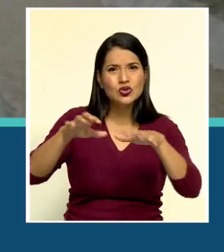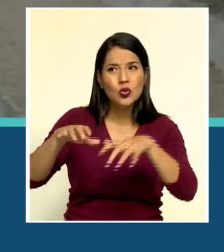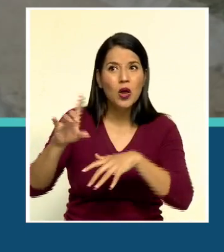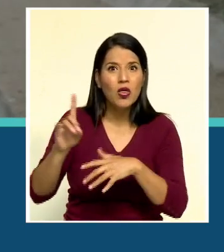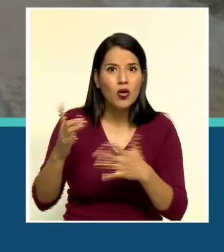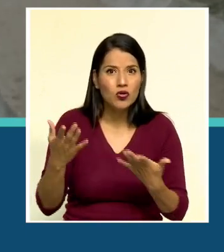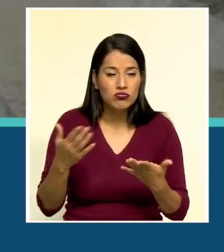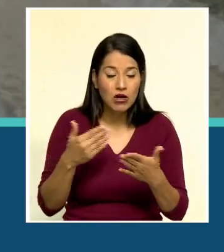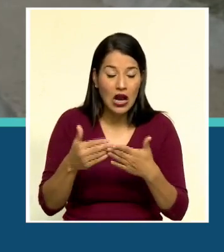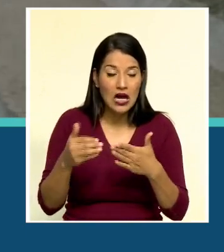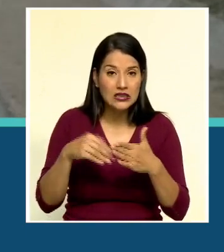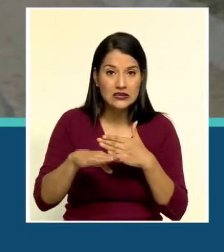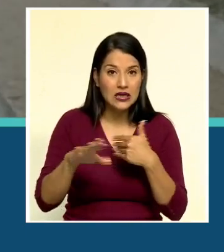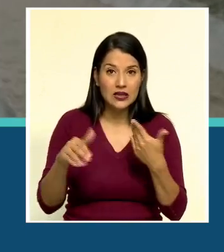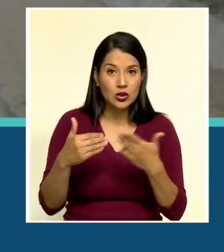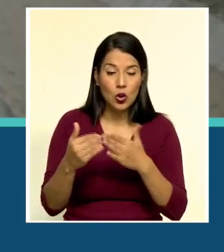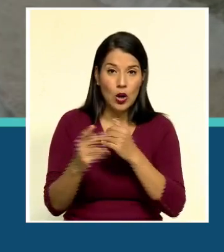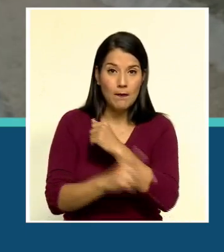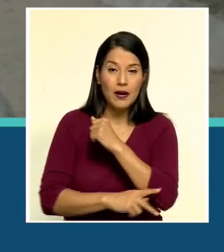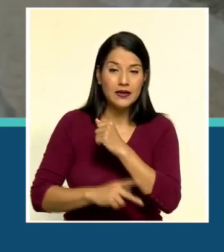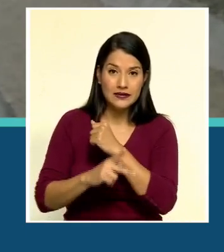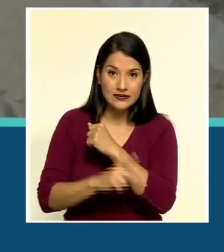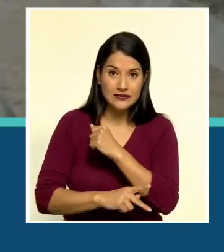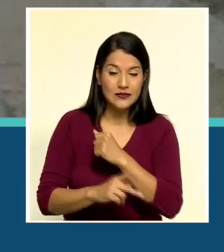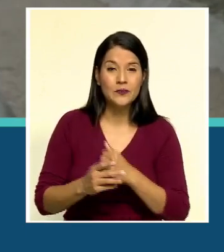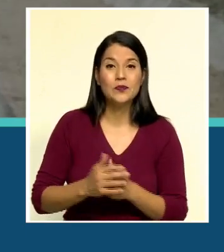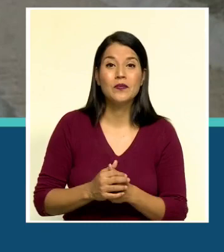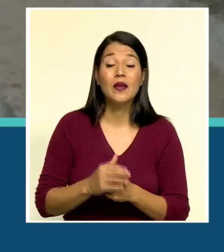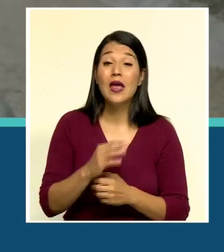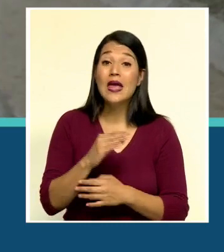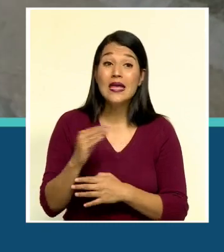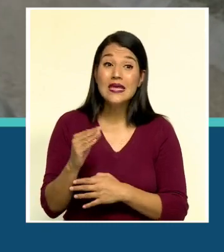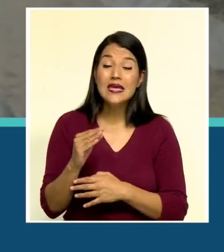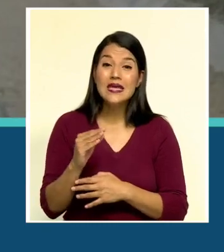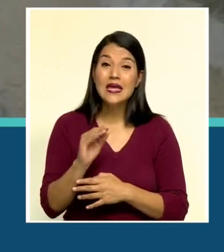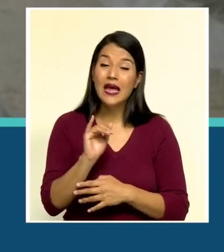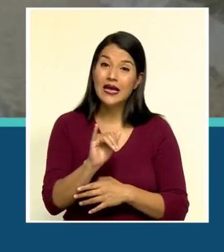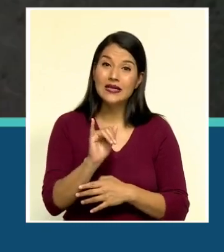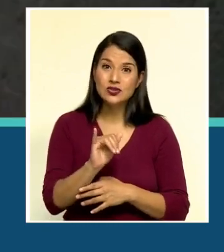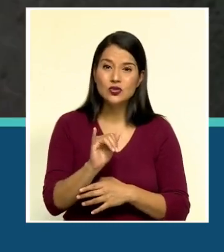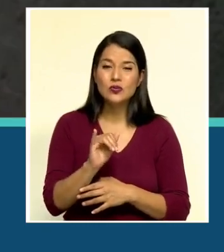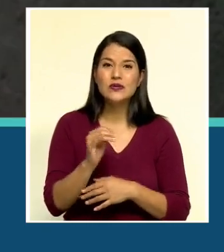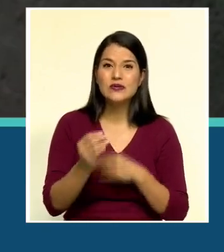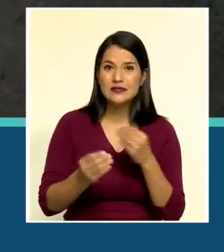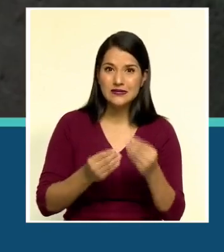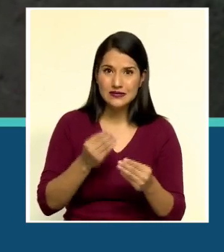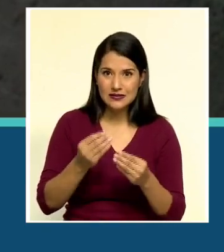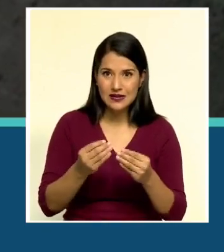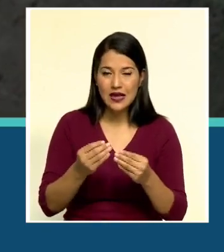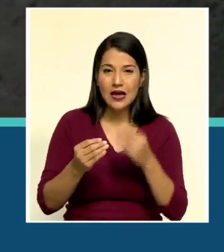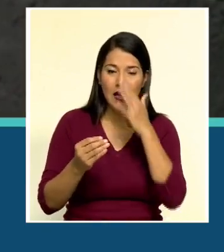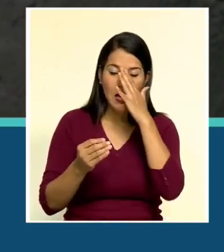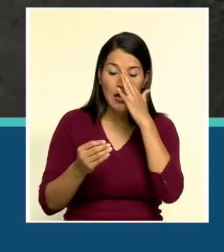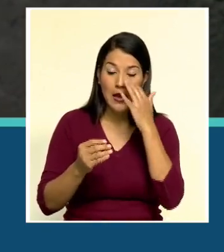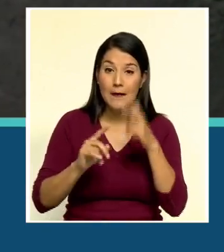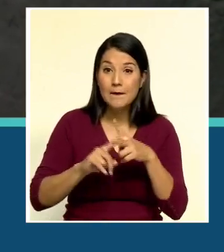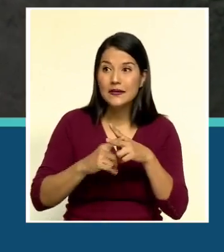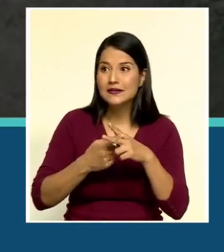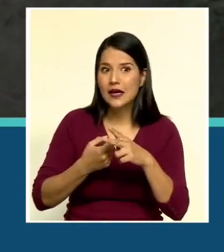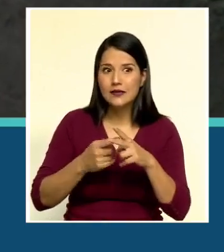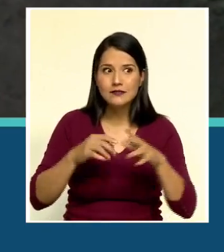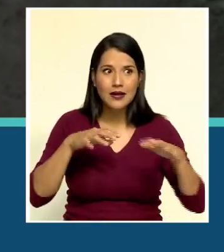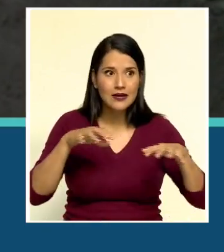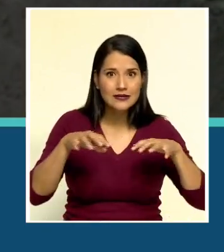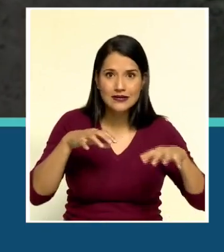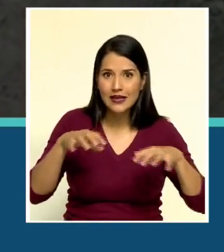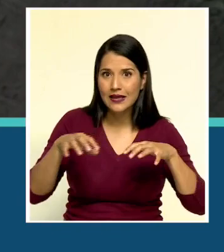prácticamente sobre todo el país, y esto ha implicado activar toda la estructura operativa de la institución desde